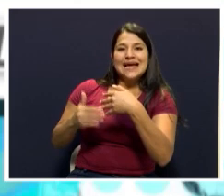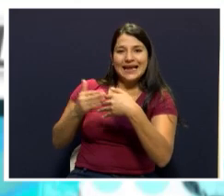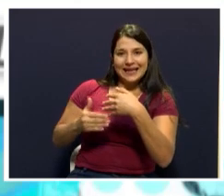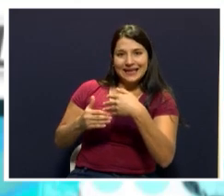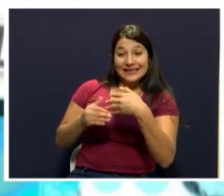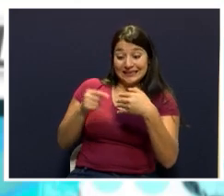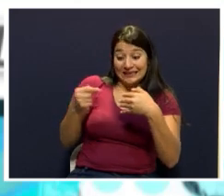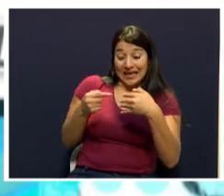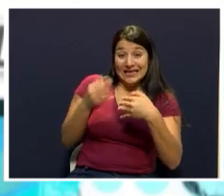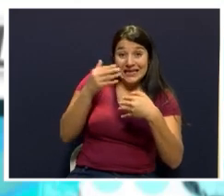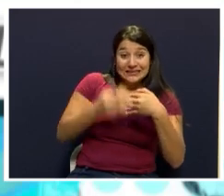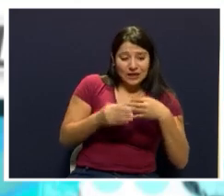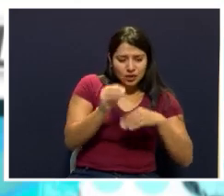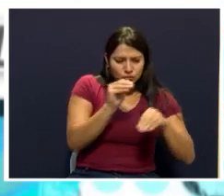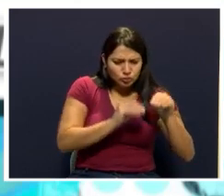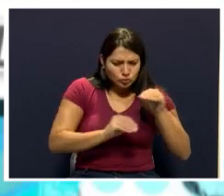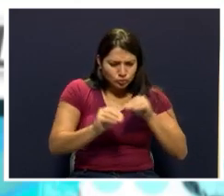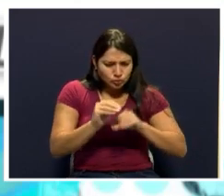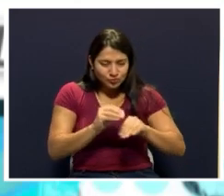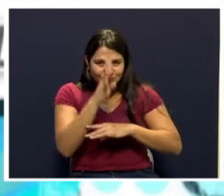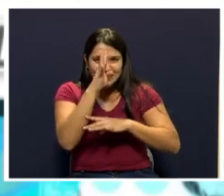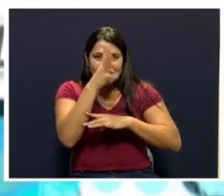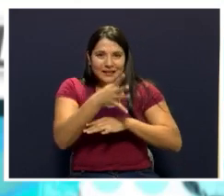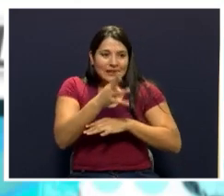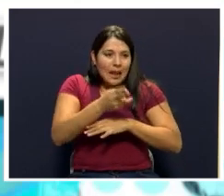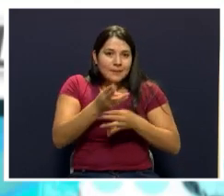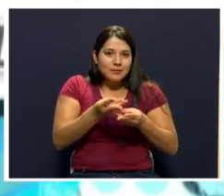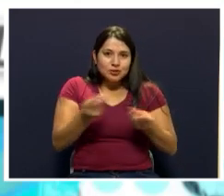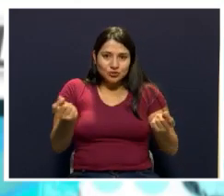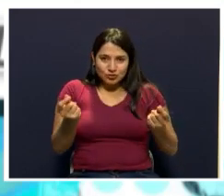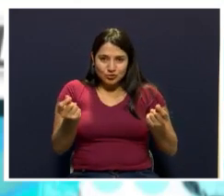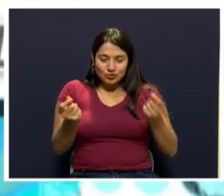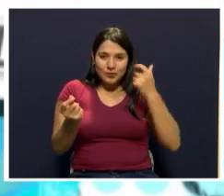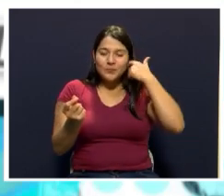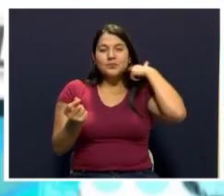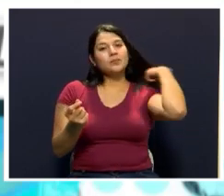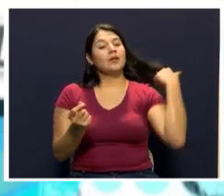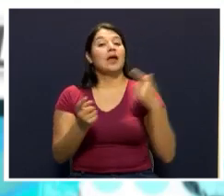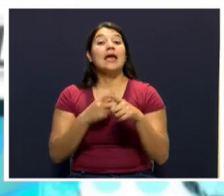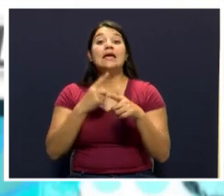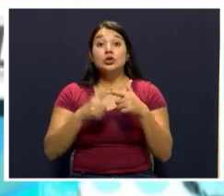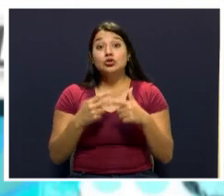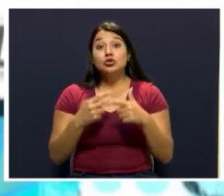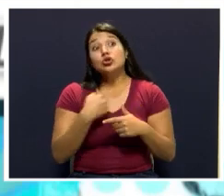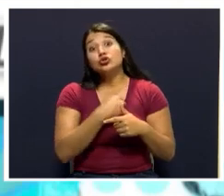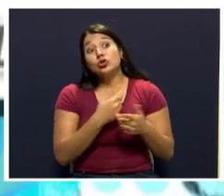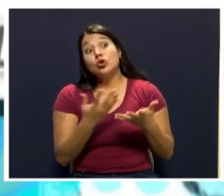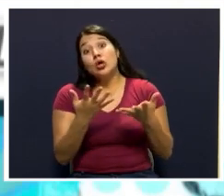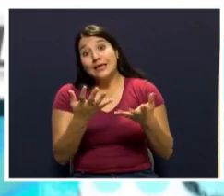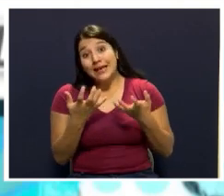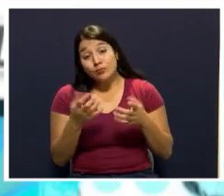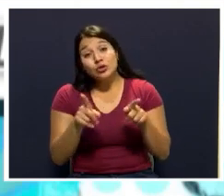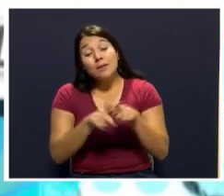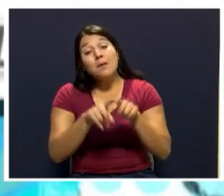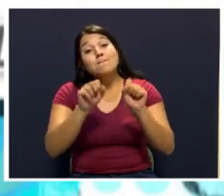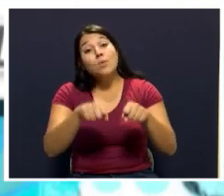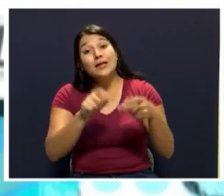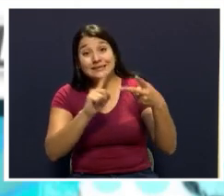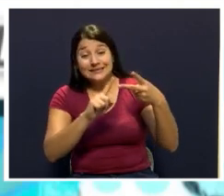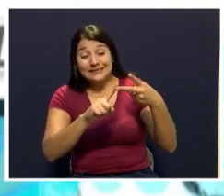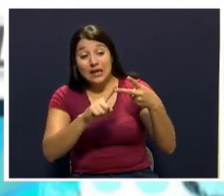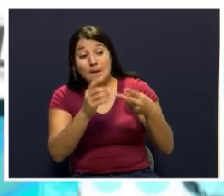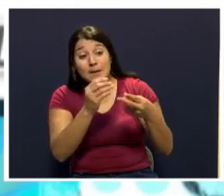virus tiene una recubierta de proteínas, obtener proteínas del virus que esperamos obtenerlas